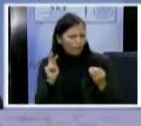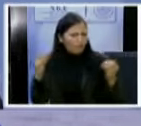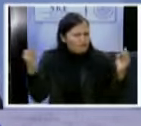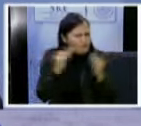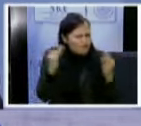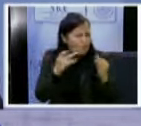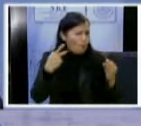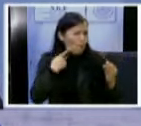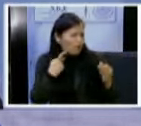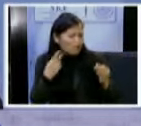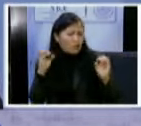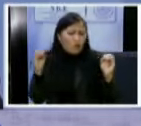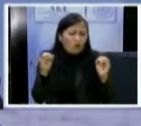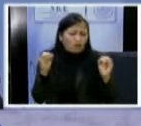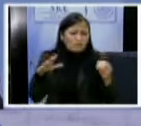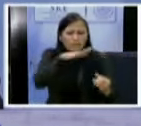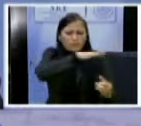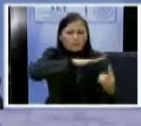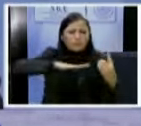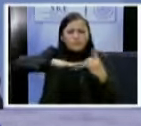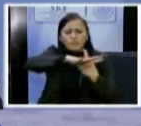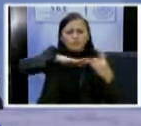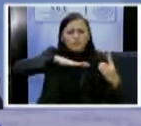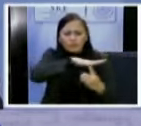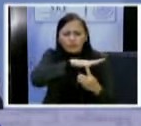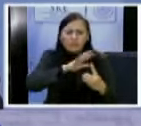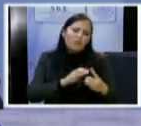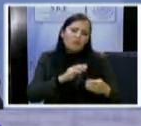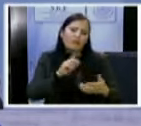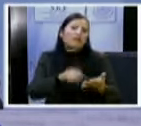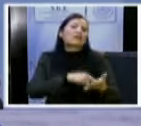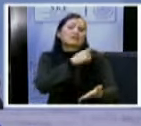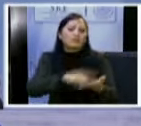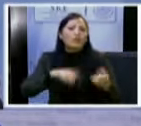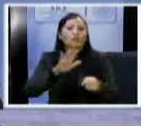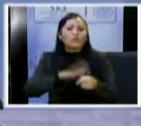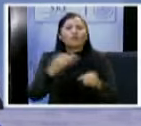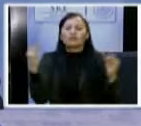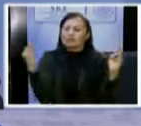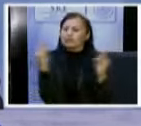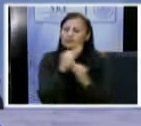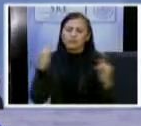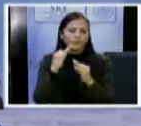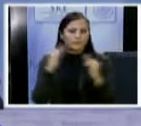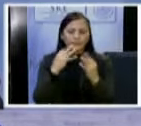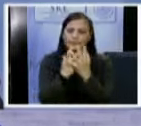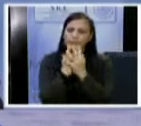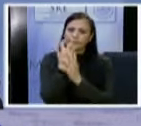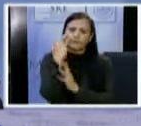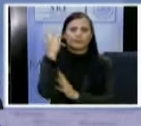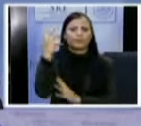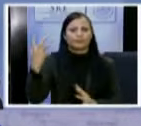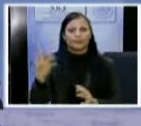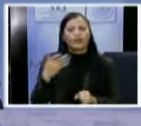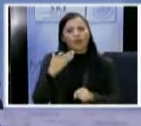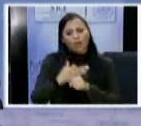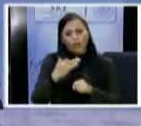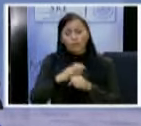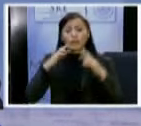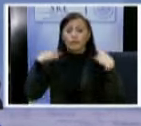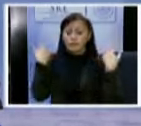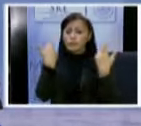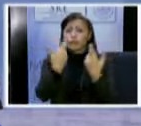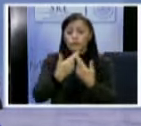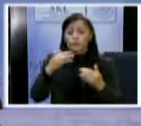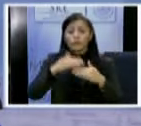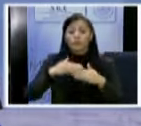El caso es que se difirió por mucho frío. Entonces, lo que se está diciendo ahorita básicamente es que la cumbre va a ser